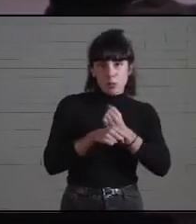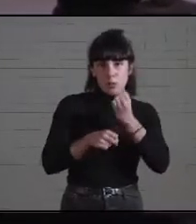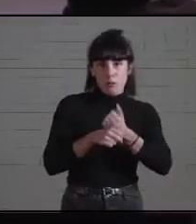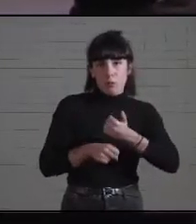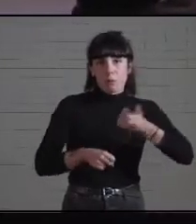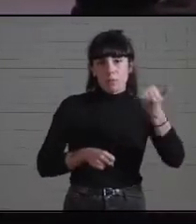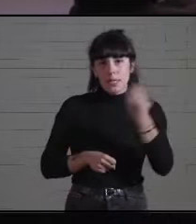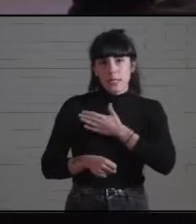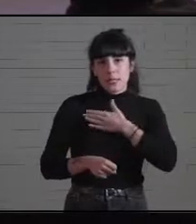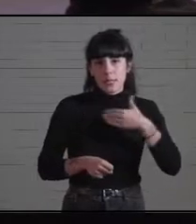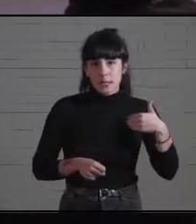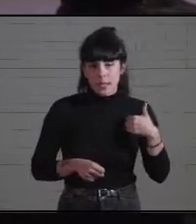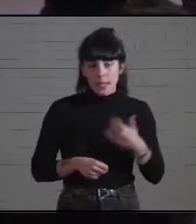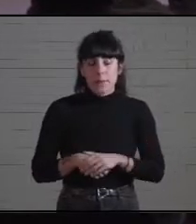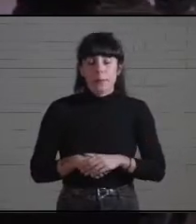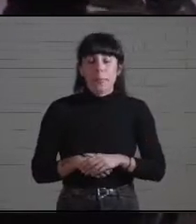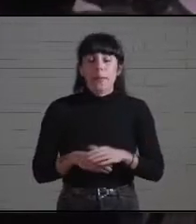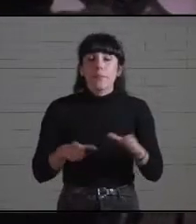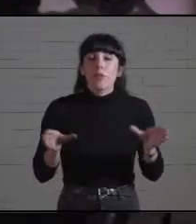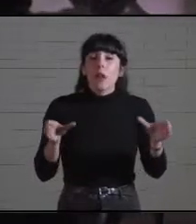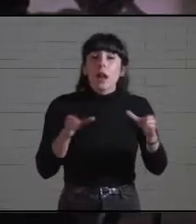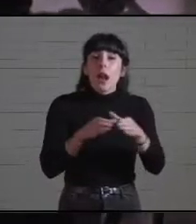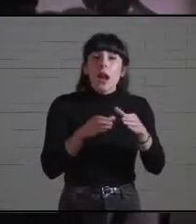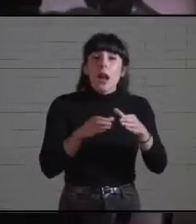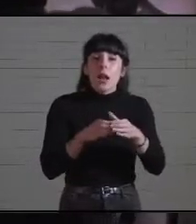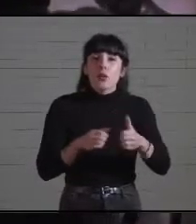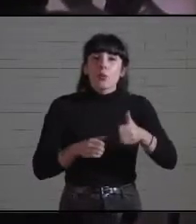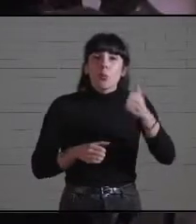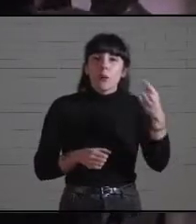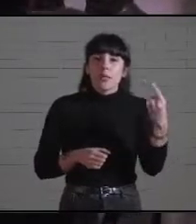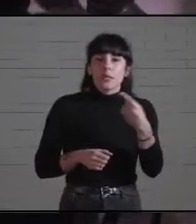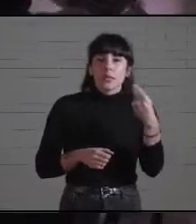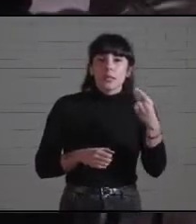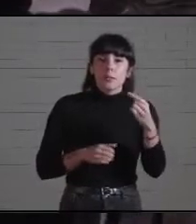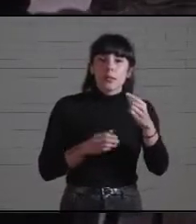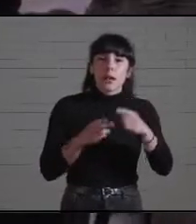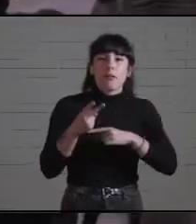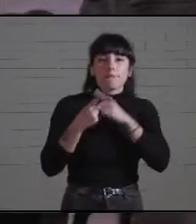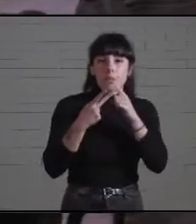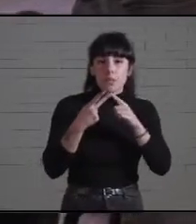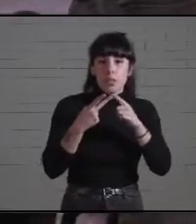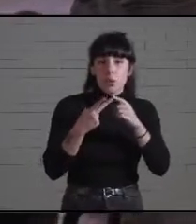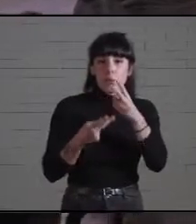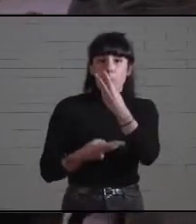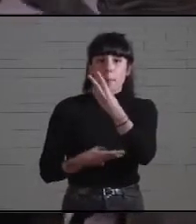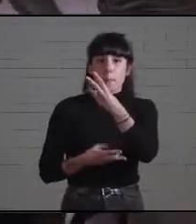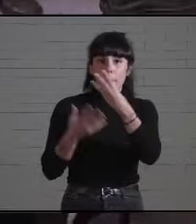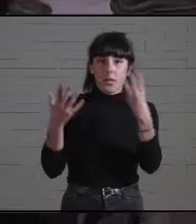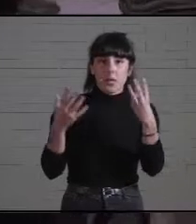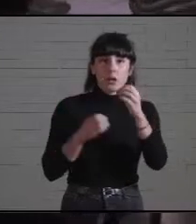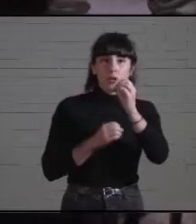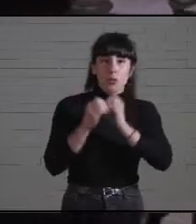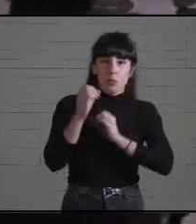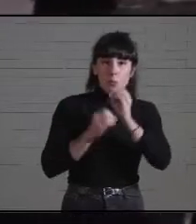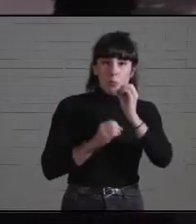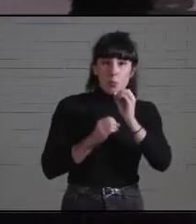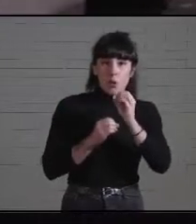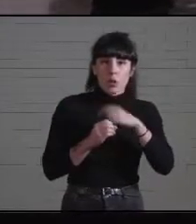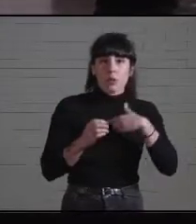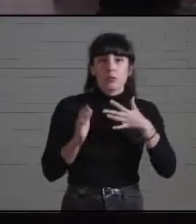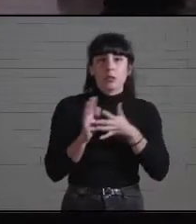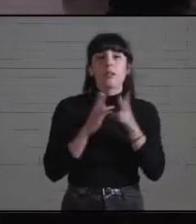son el colectivo que sigue en el cúmulo de desventajas, como ya he dicho, con un 28% de hogares con estrés